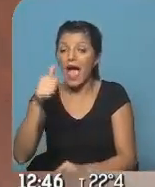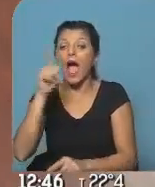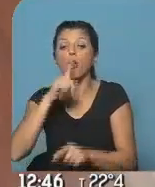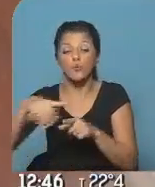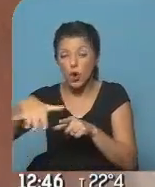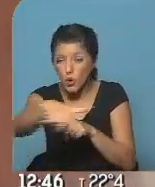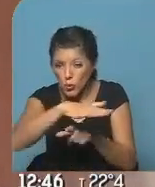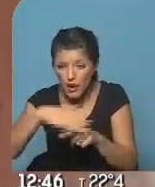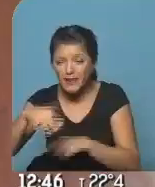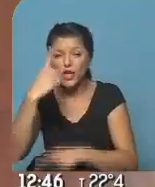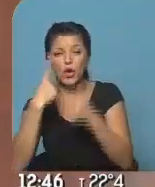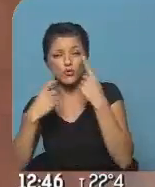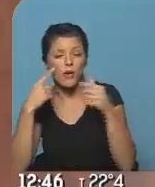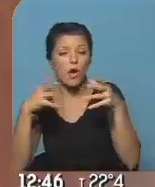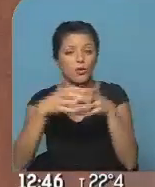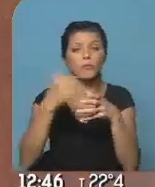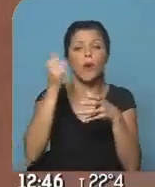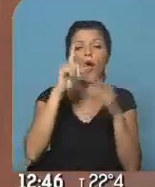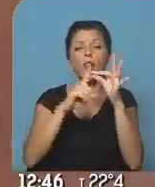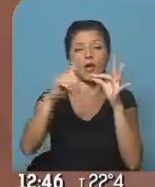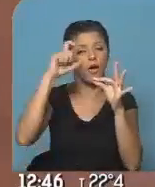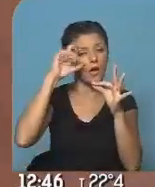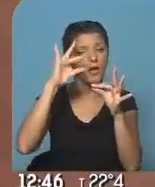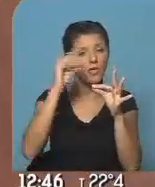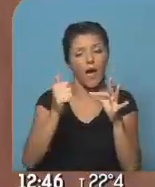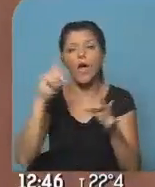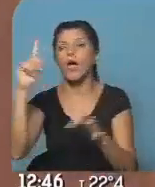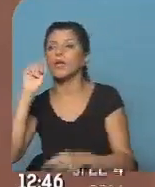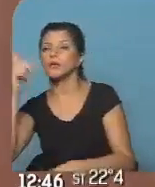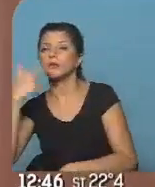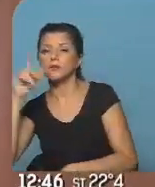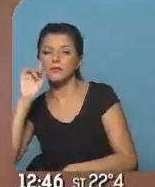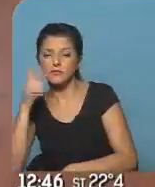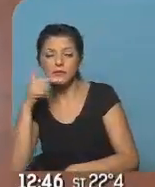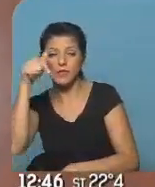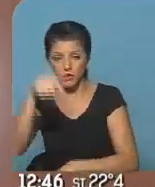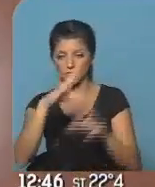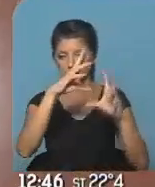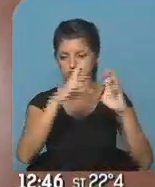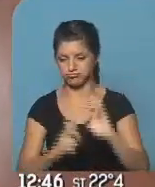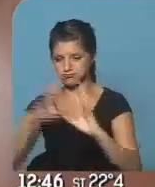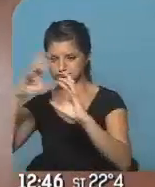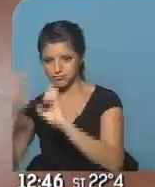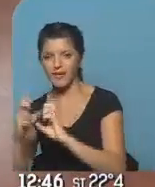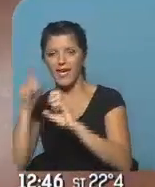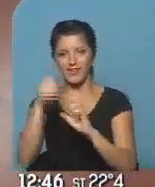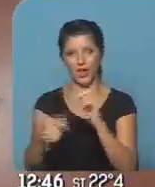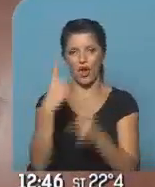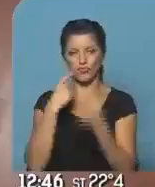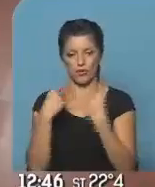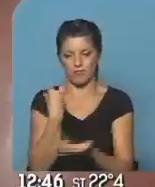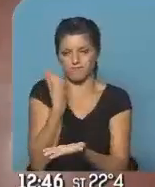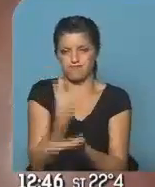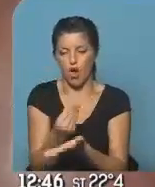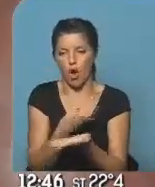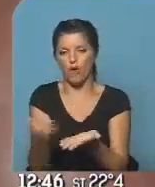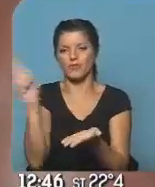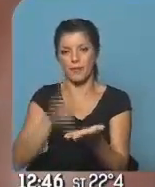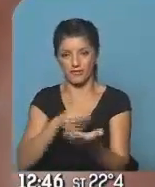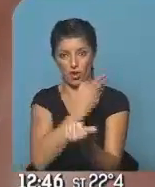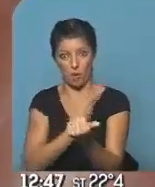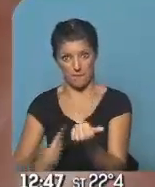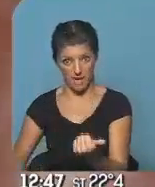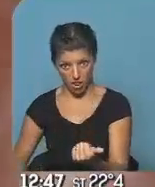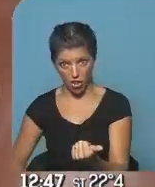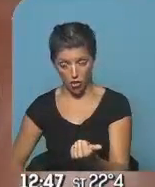largamente controlados o por Al-Qaeda o por el Estado Islámico. En ese sentido, la intervención de Rusia cambió, digamos, fue un punto de inflexión